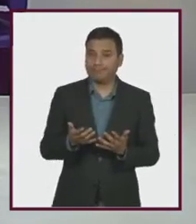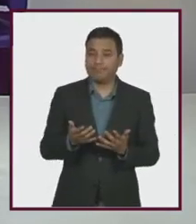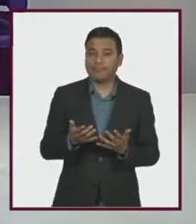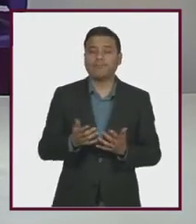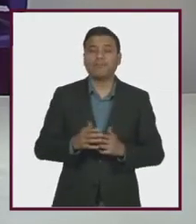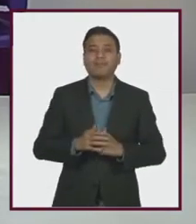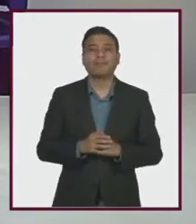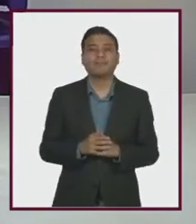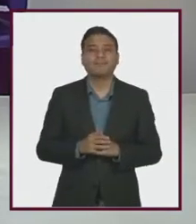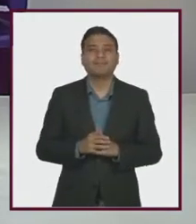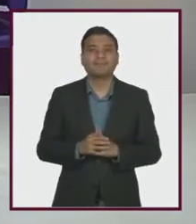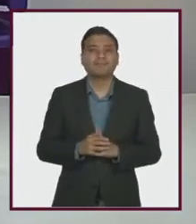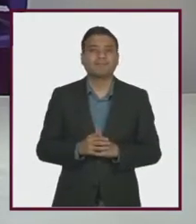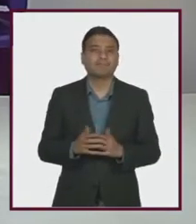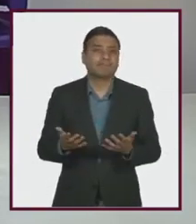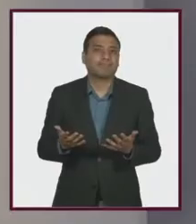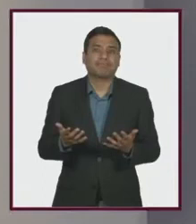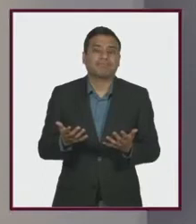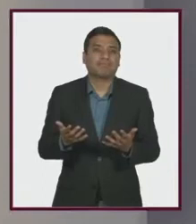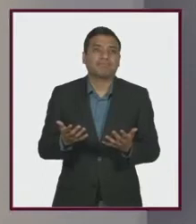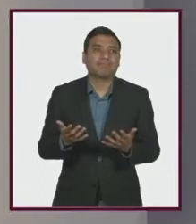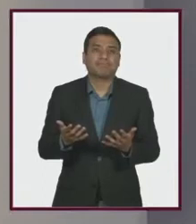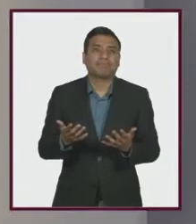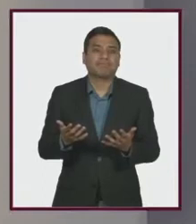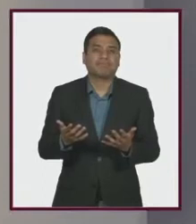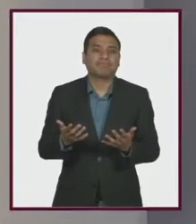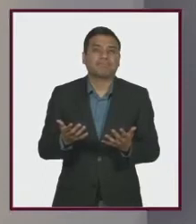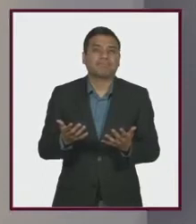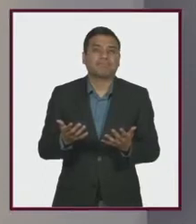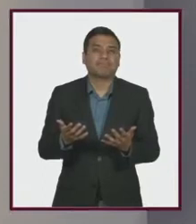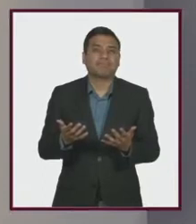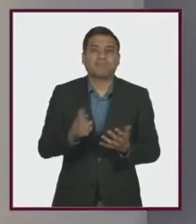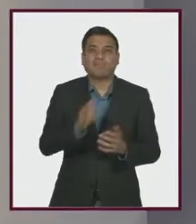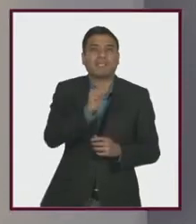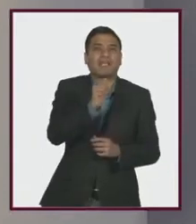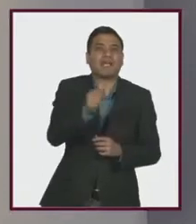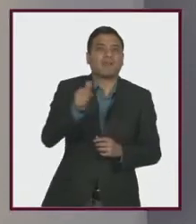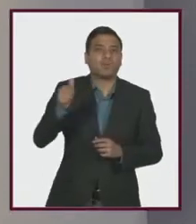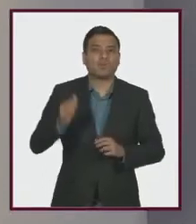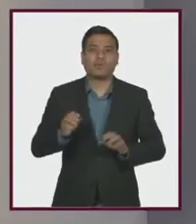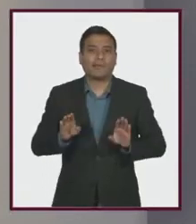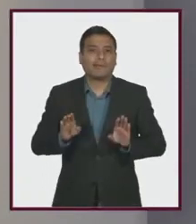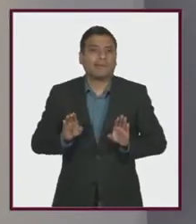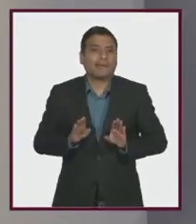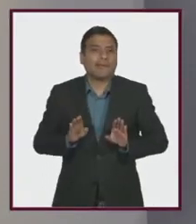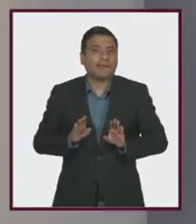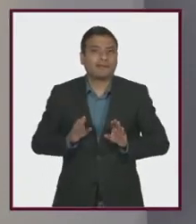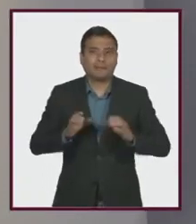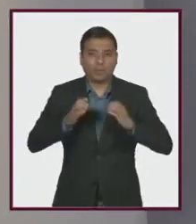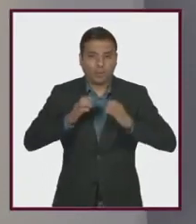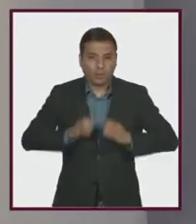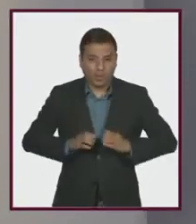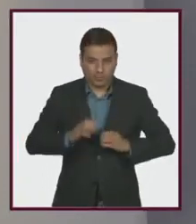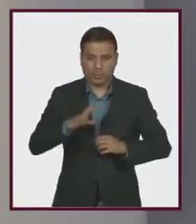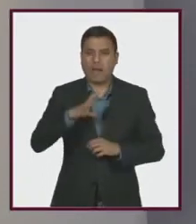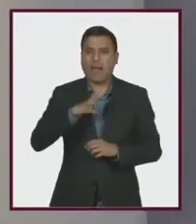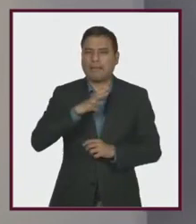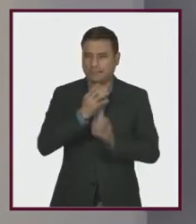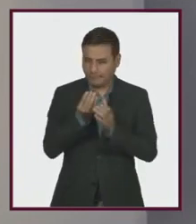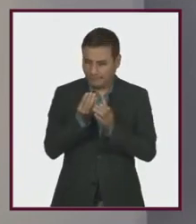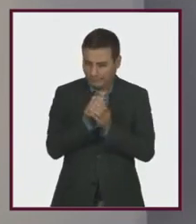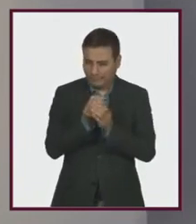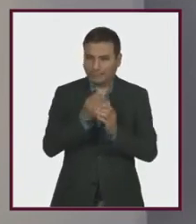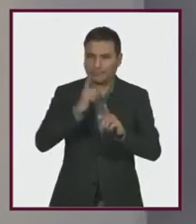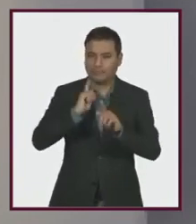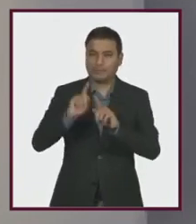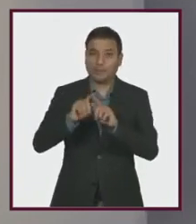y dependiendo de nuestras características como individuos, vamos a poder tener una adicción o no